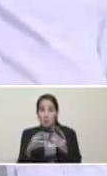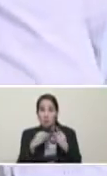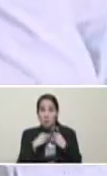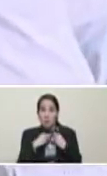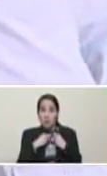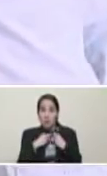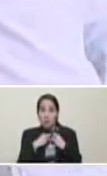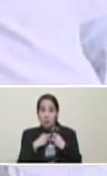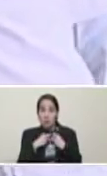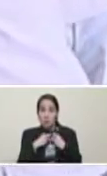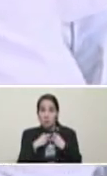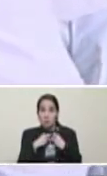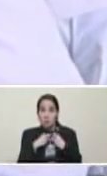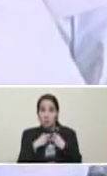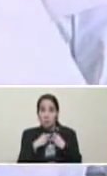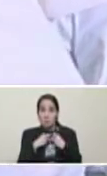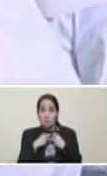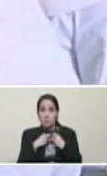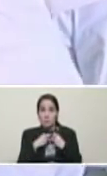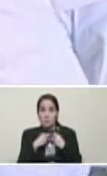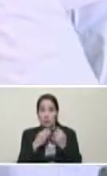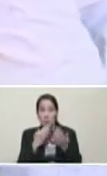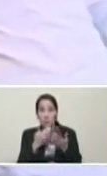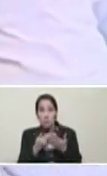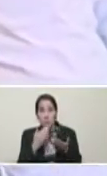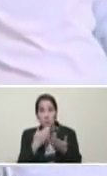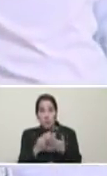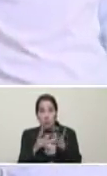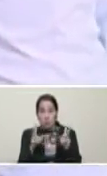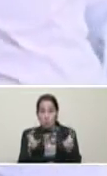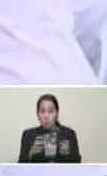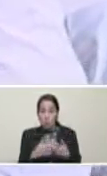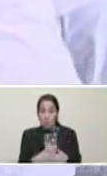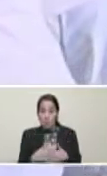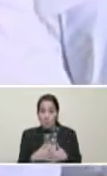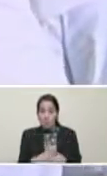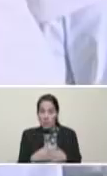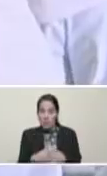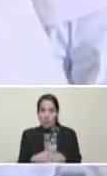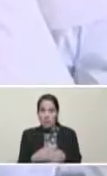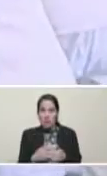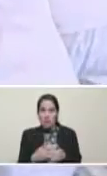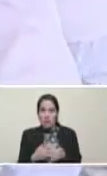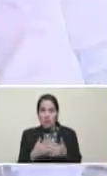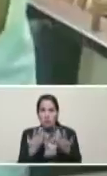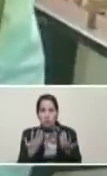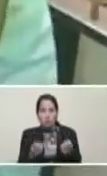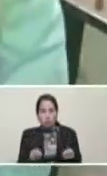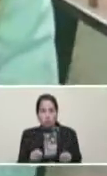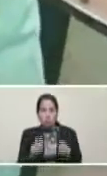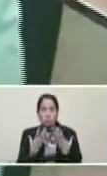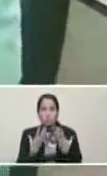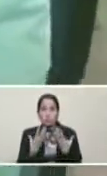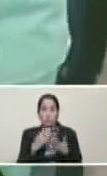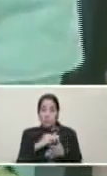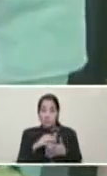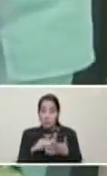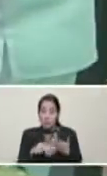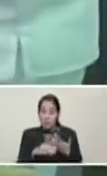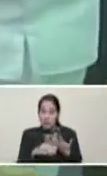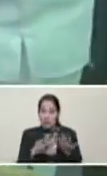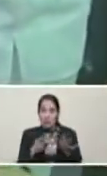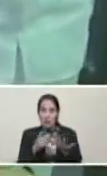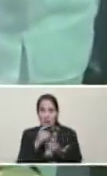a nosotros insistiendo para la reactivación de la empresa bueno con todo lo que tiene que ver con la materia prima es decir